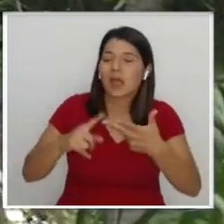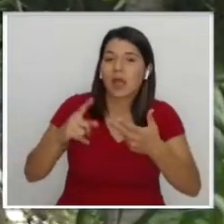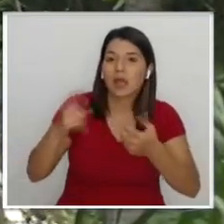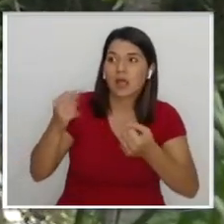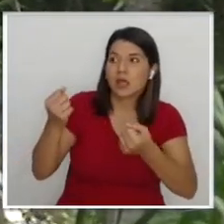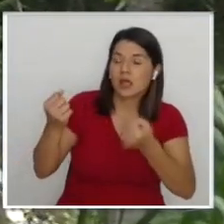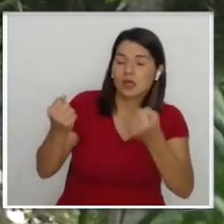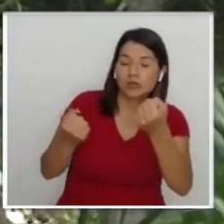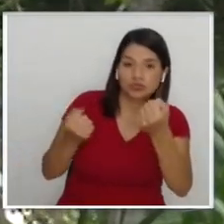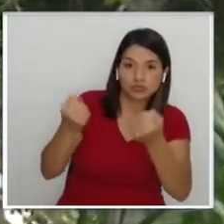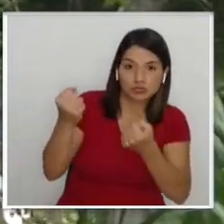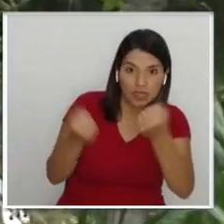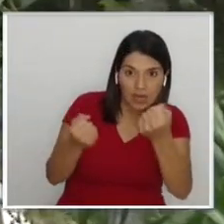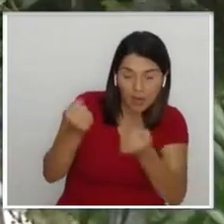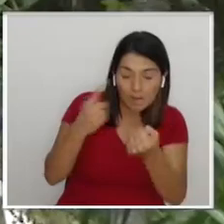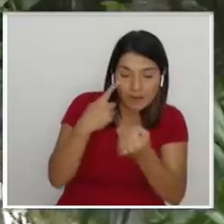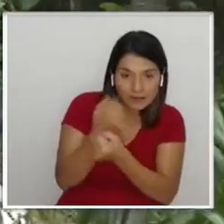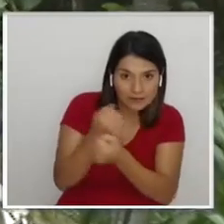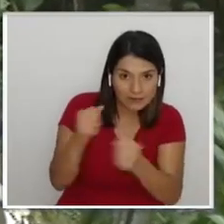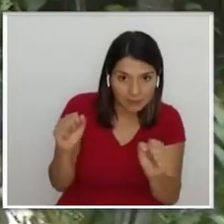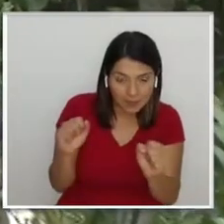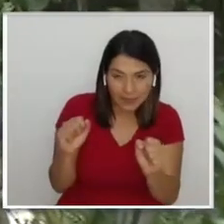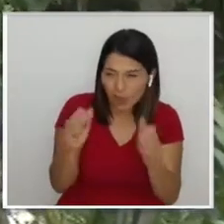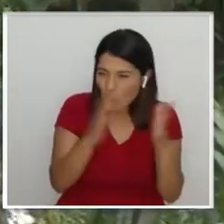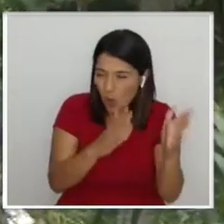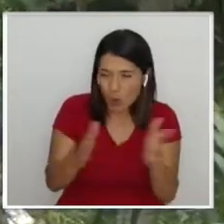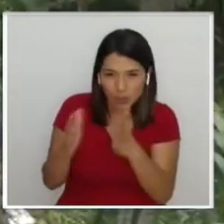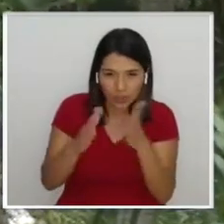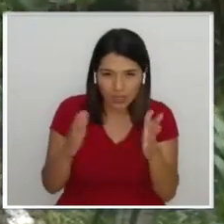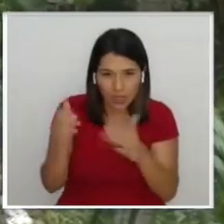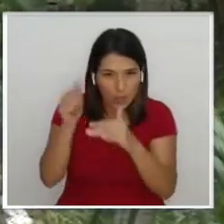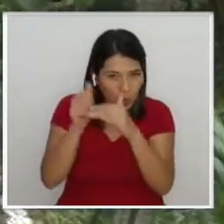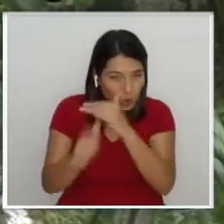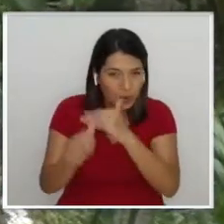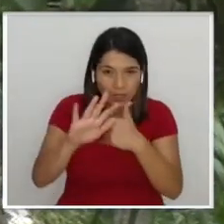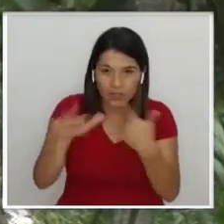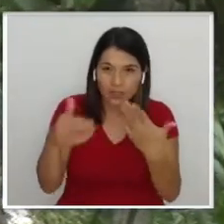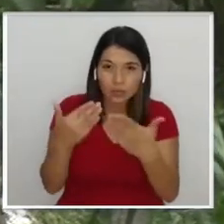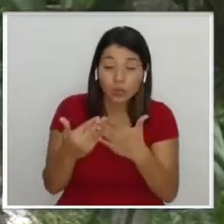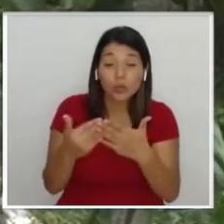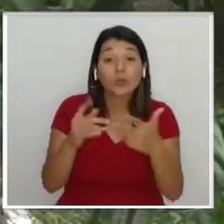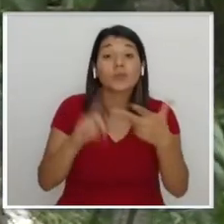y el planeamiento de lo que está para el día siguiente.